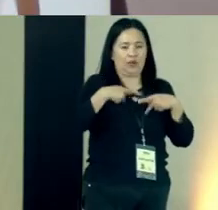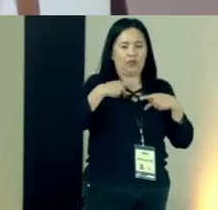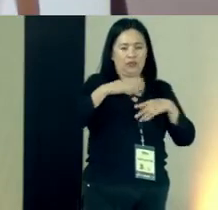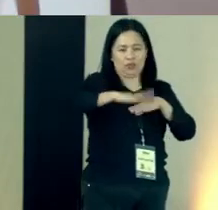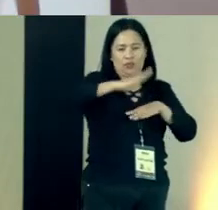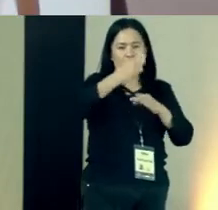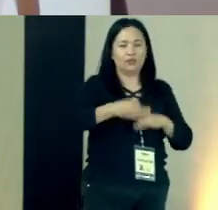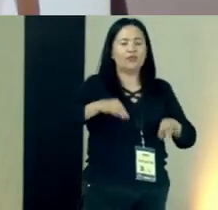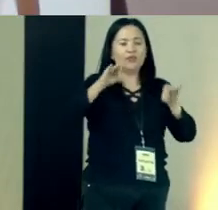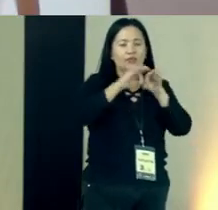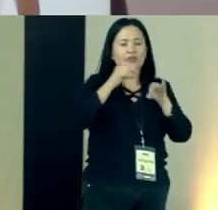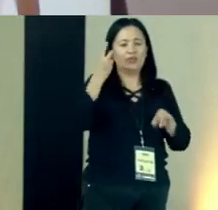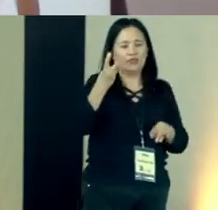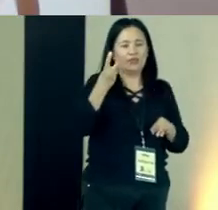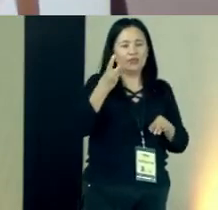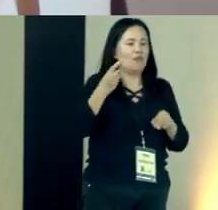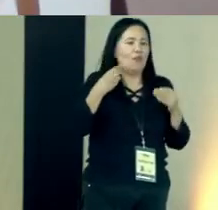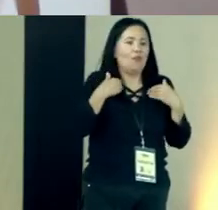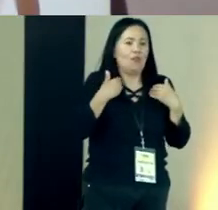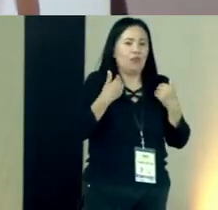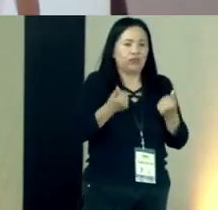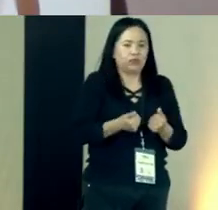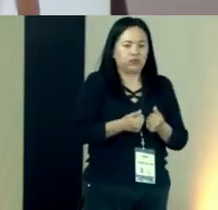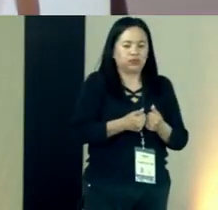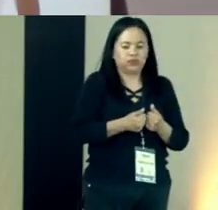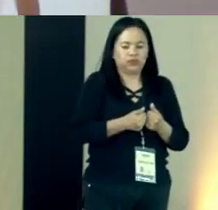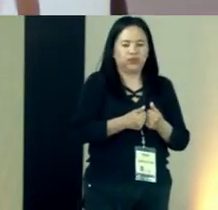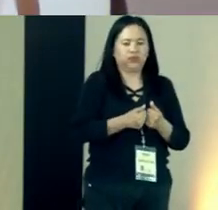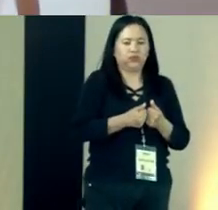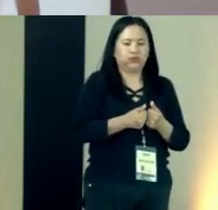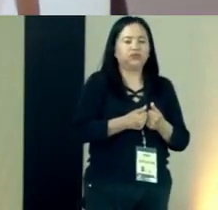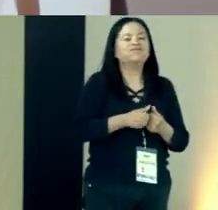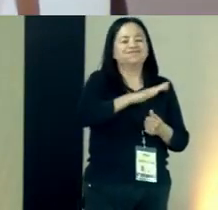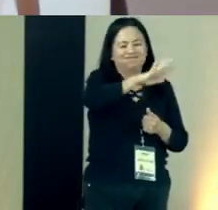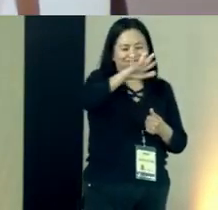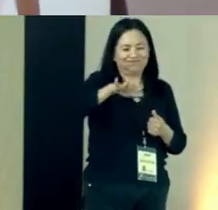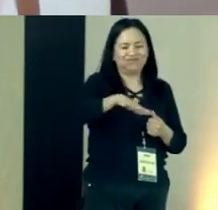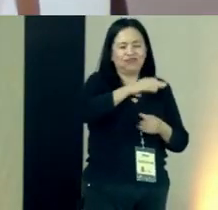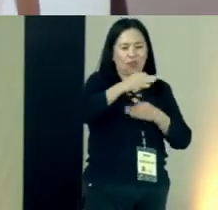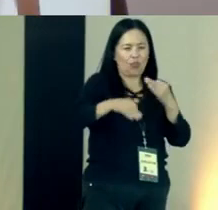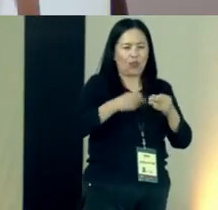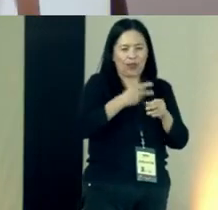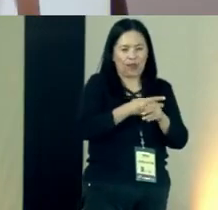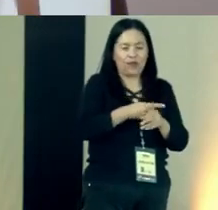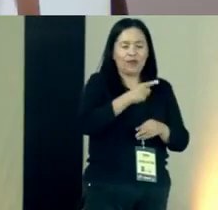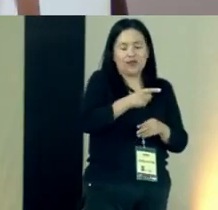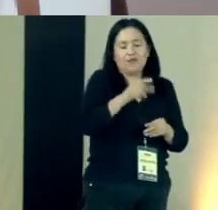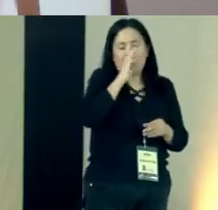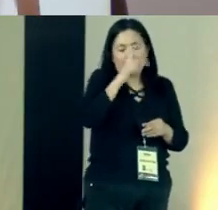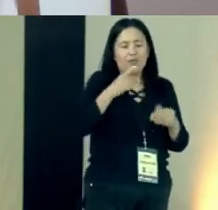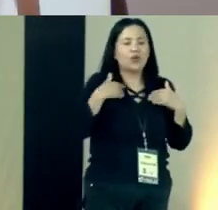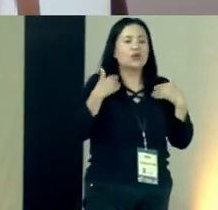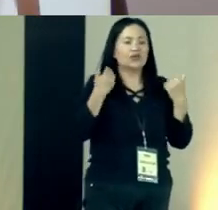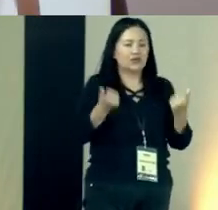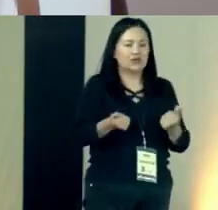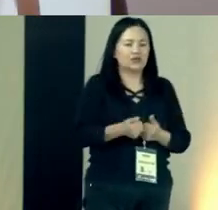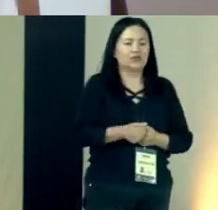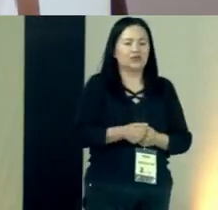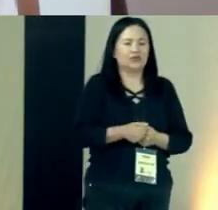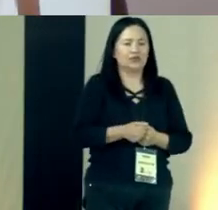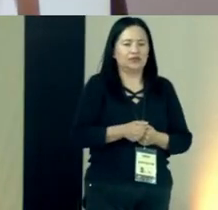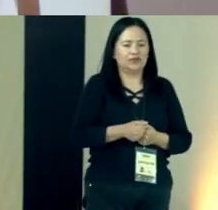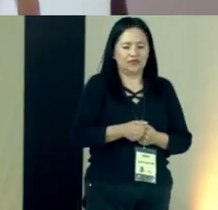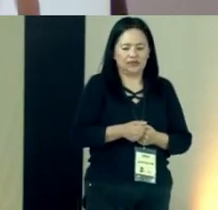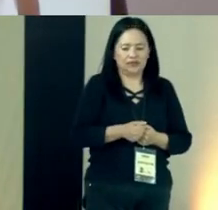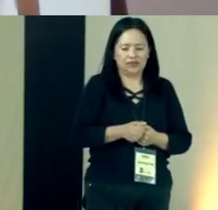Cubas, no se entiende si no se entiende toda esta estructura social que lo rodea. Y además es más rico entenderlo, ¿no? Es decir, entenderlo